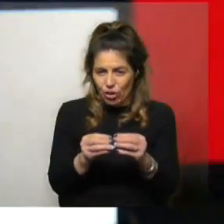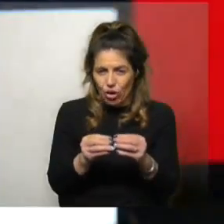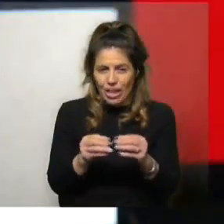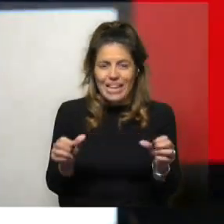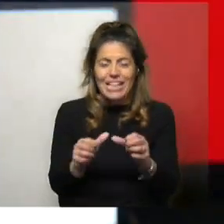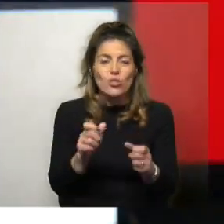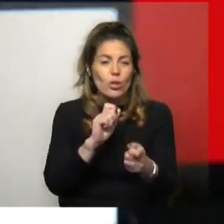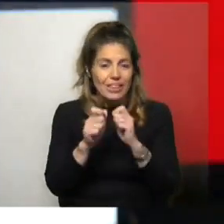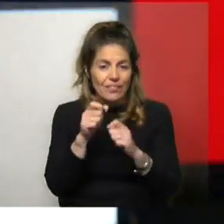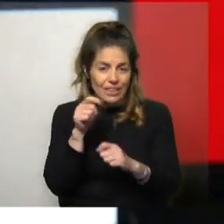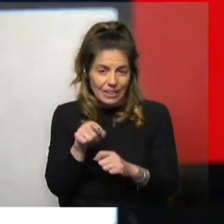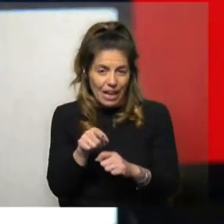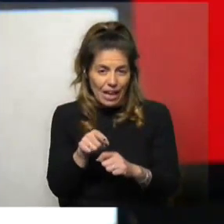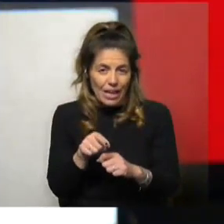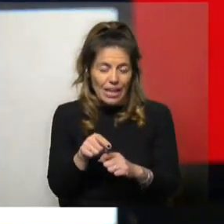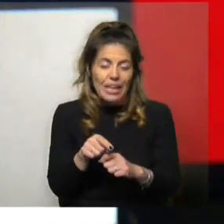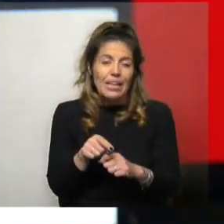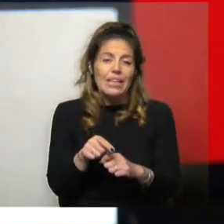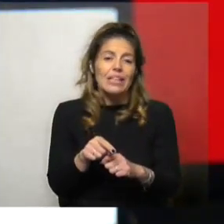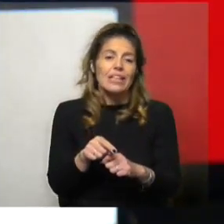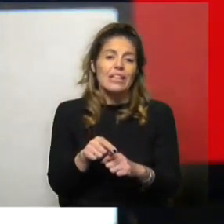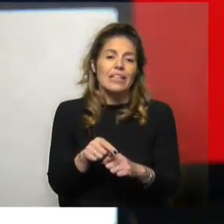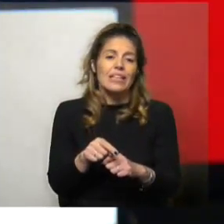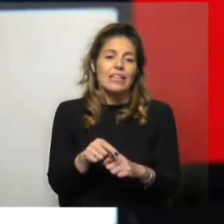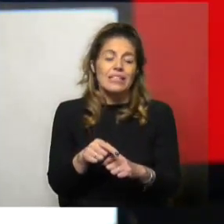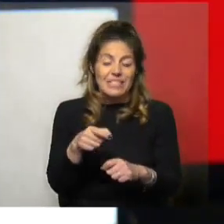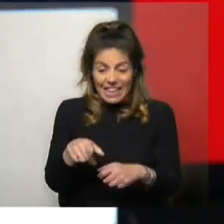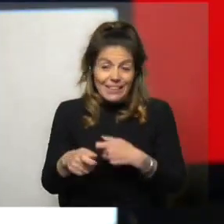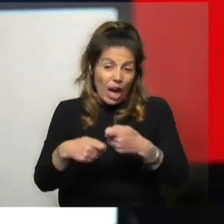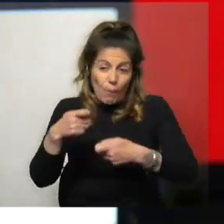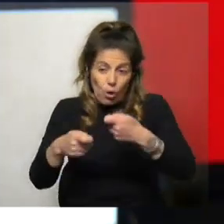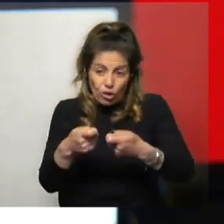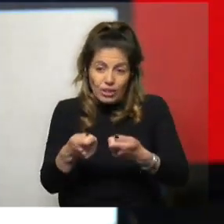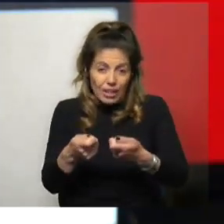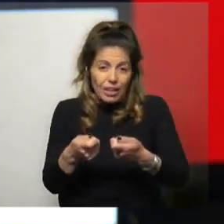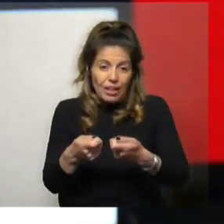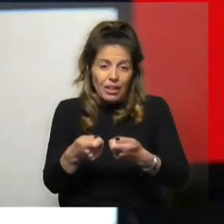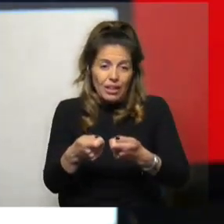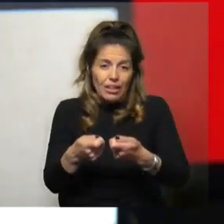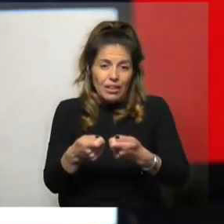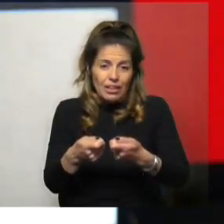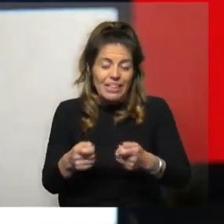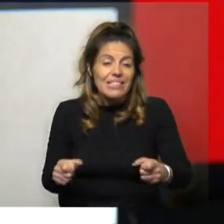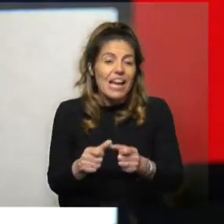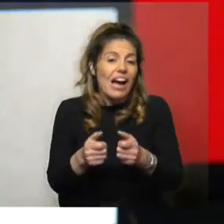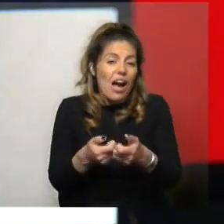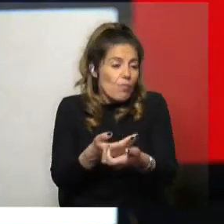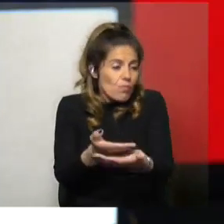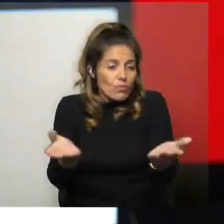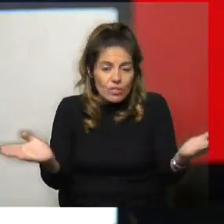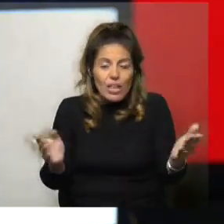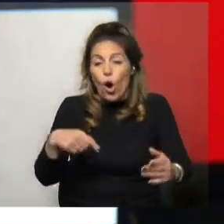hizo una entrevista le decía Bueno si el aporte intenta hac que que que se hagan visibles otras